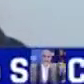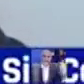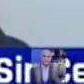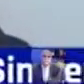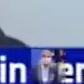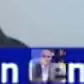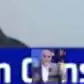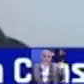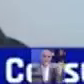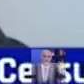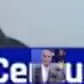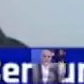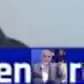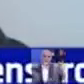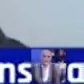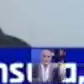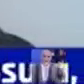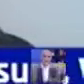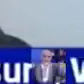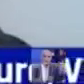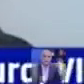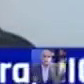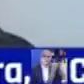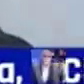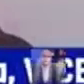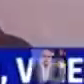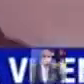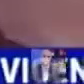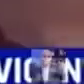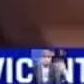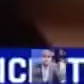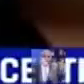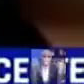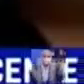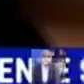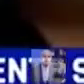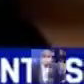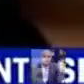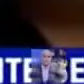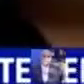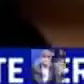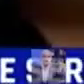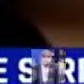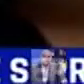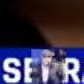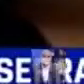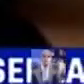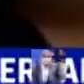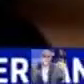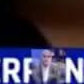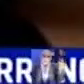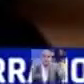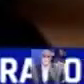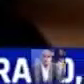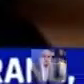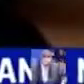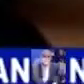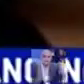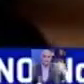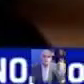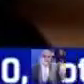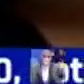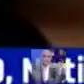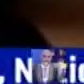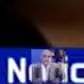este sujeto que prácticamente pues es el zar de la minería en este país, y